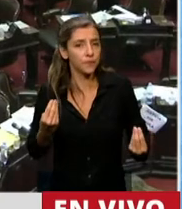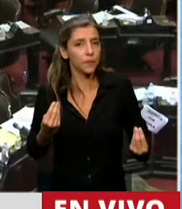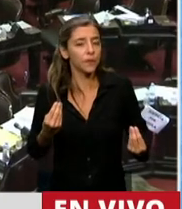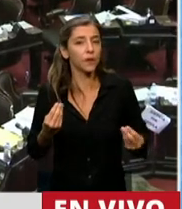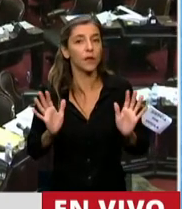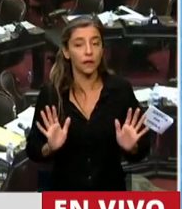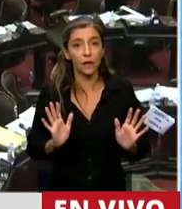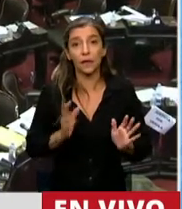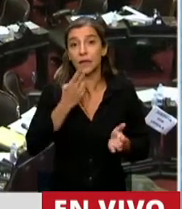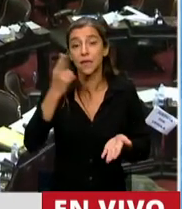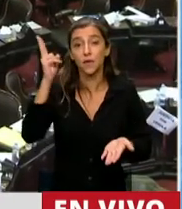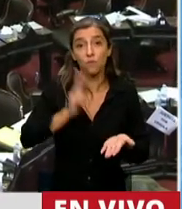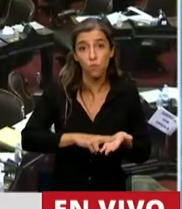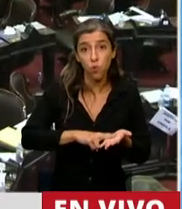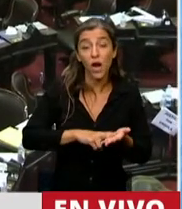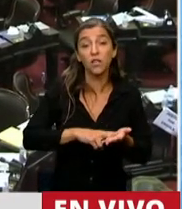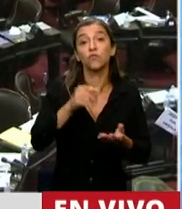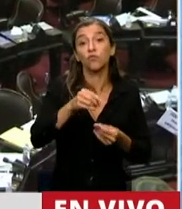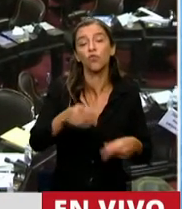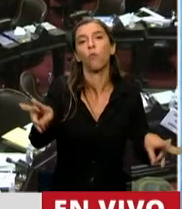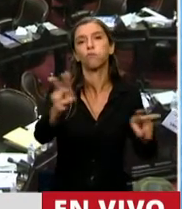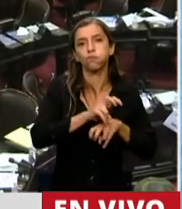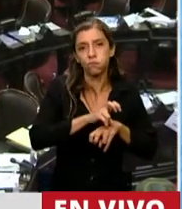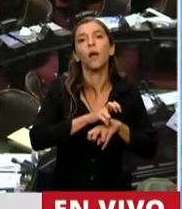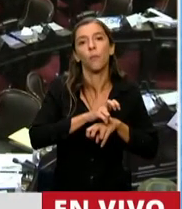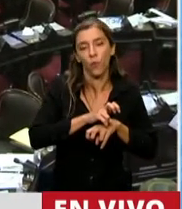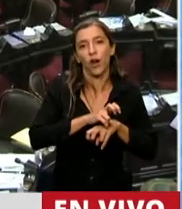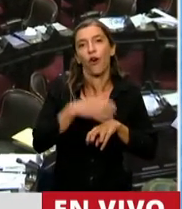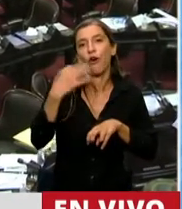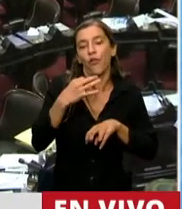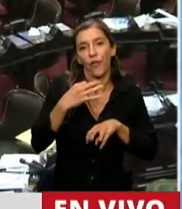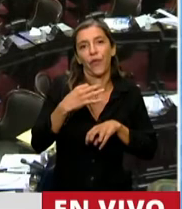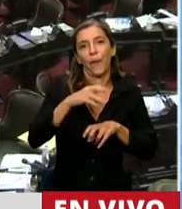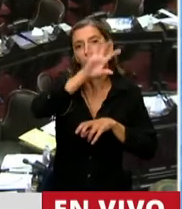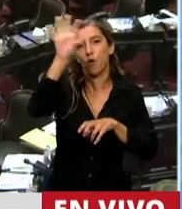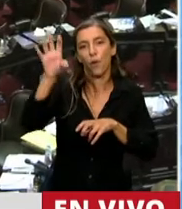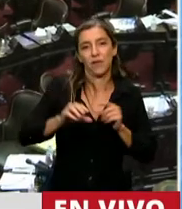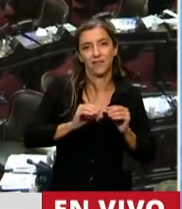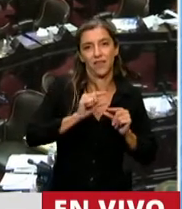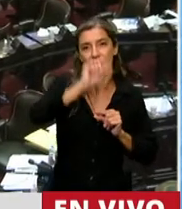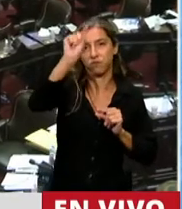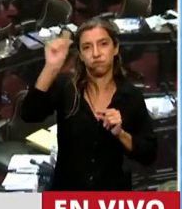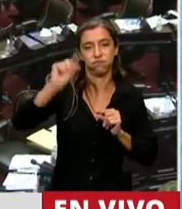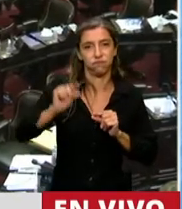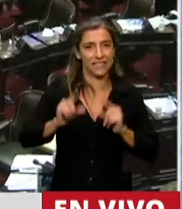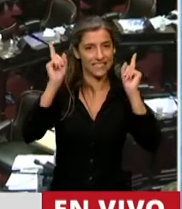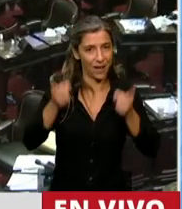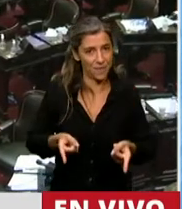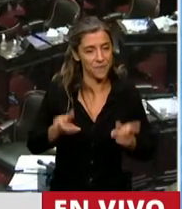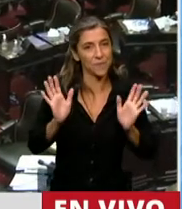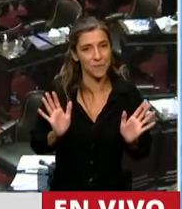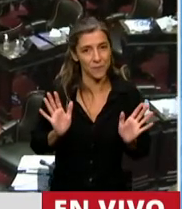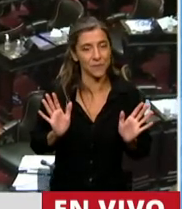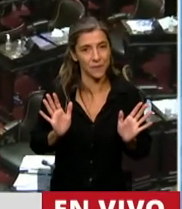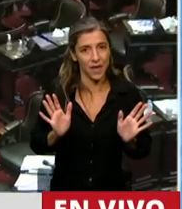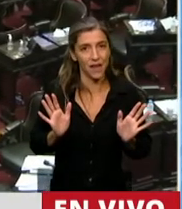producido de este impuesto va a ser coparticipable, debe ser coparticipable por imperio constitucional